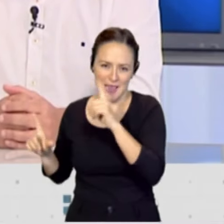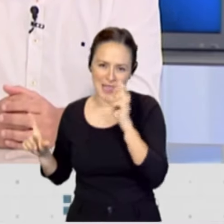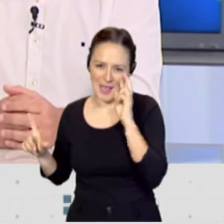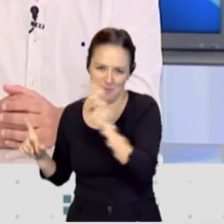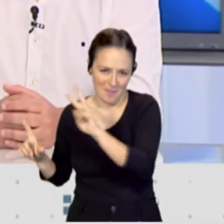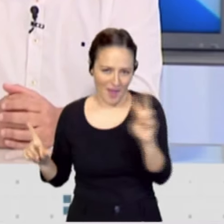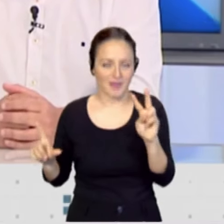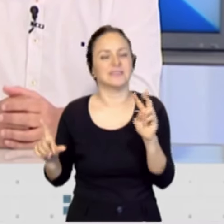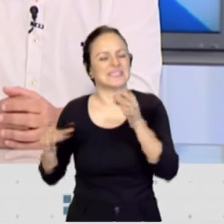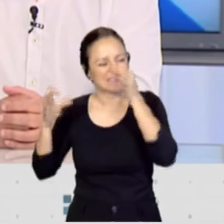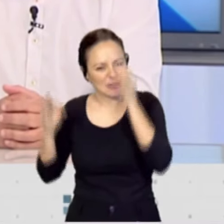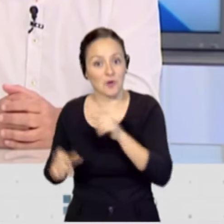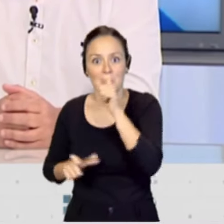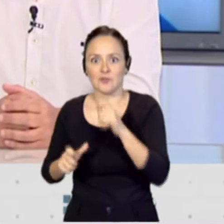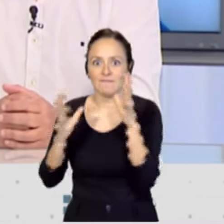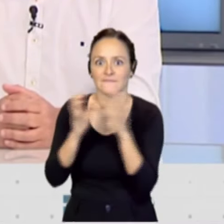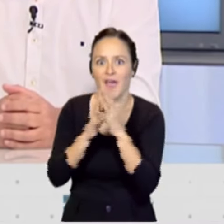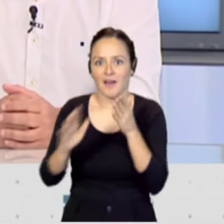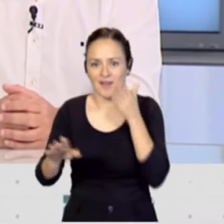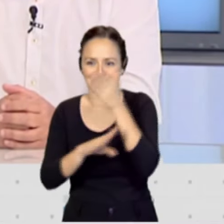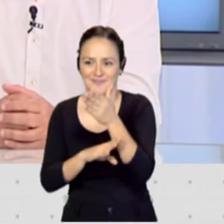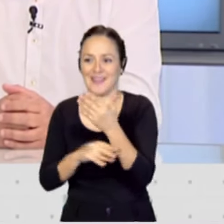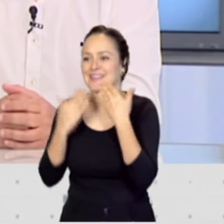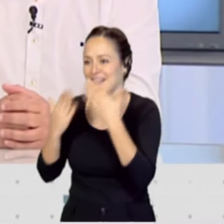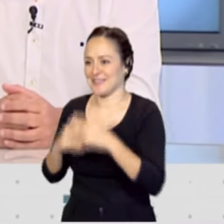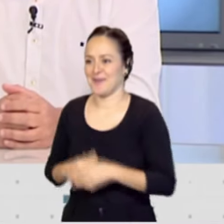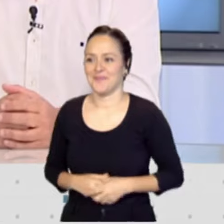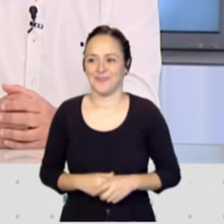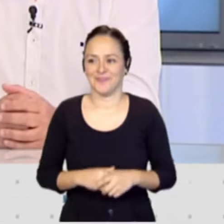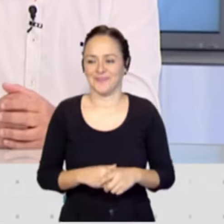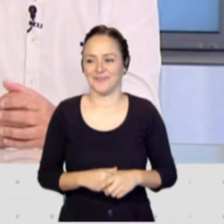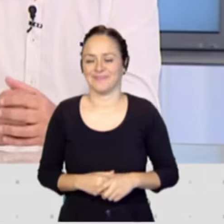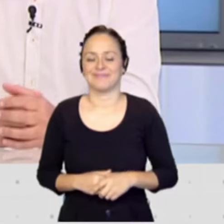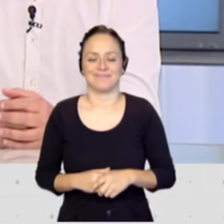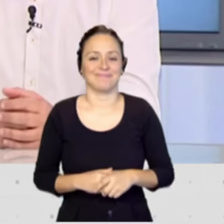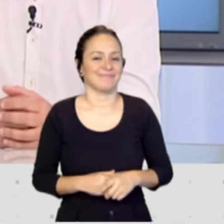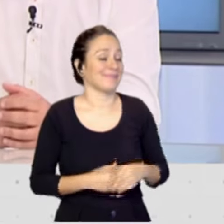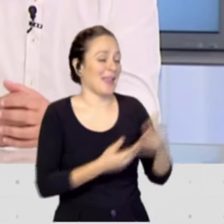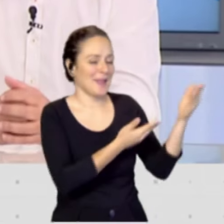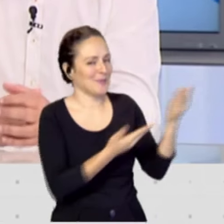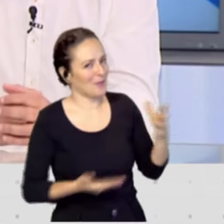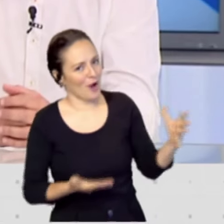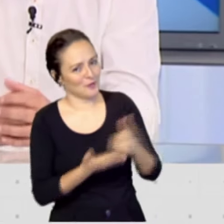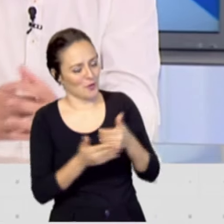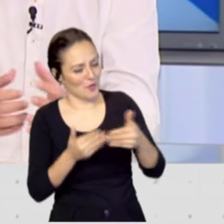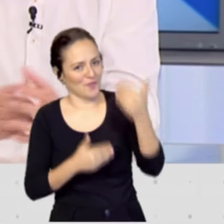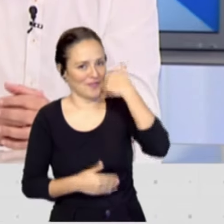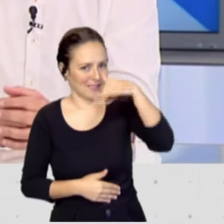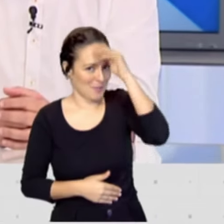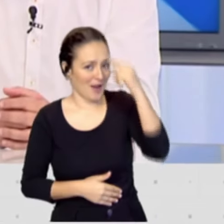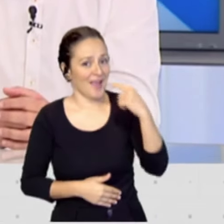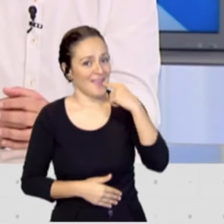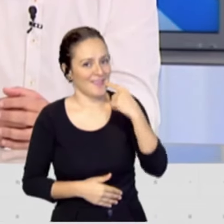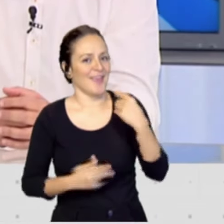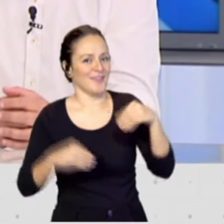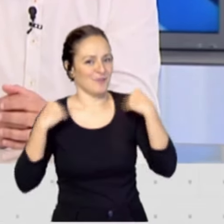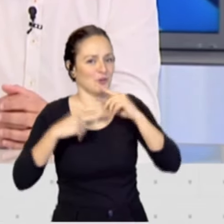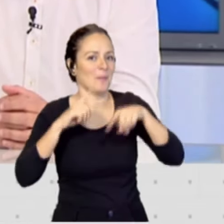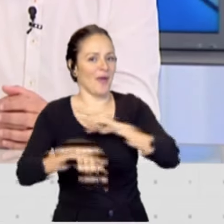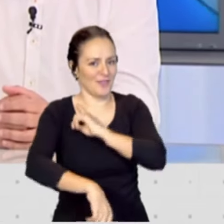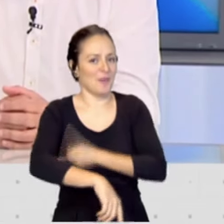muchísima gente ya Esperando poder estar por ahí Gracias les invitamos a todos este fin de semana a disfrutar de guía y guías deportes por actos como